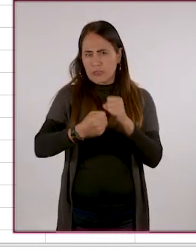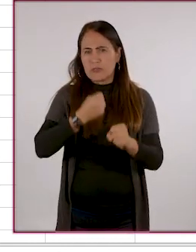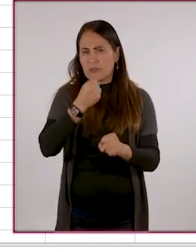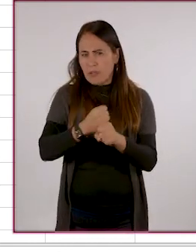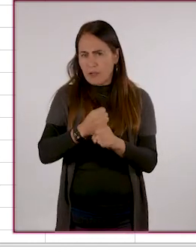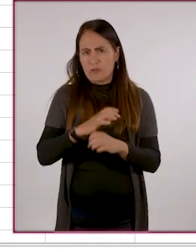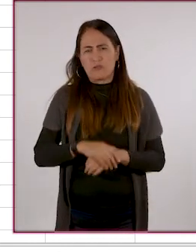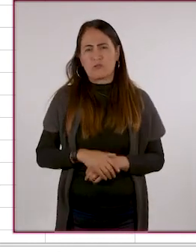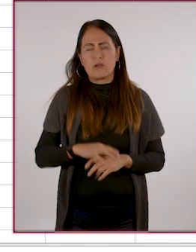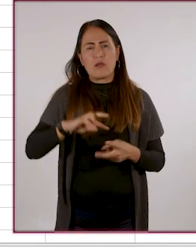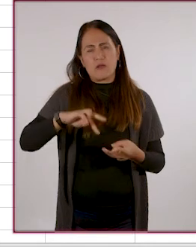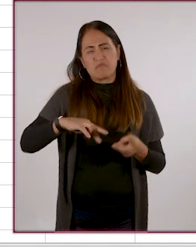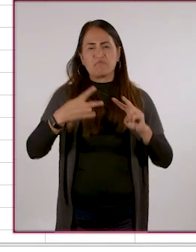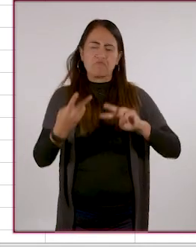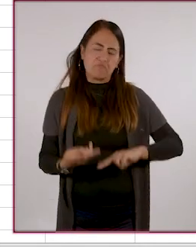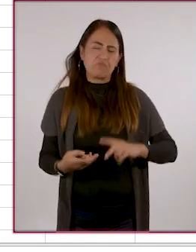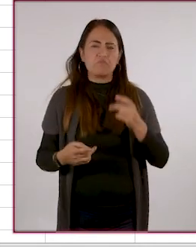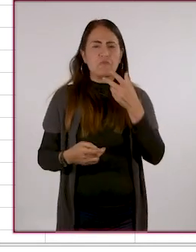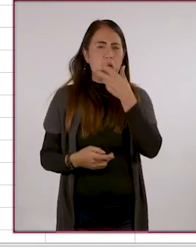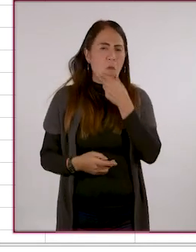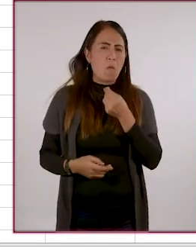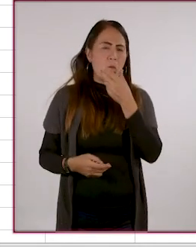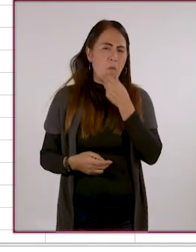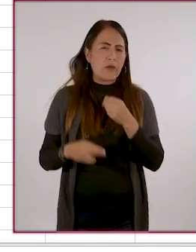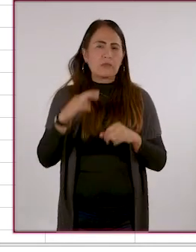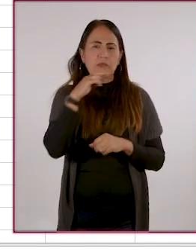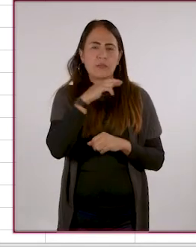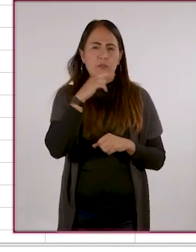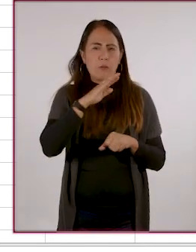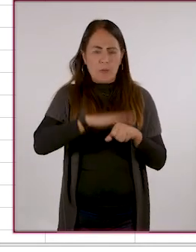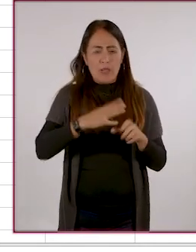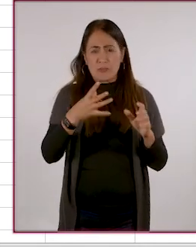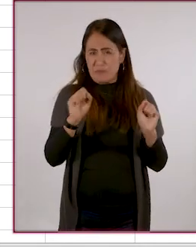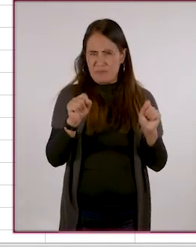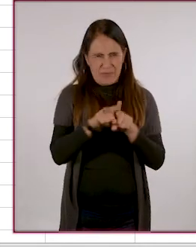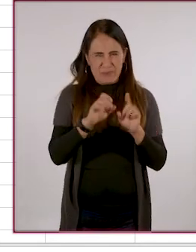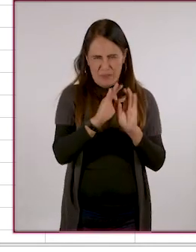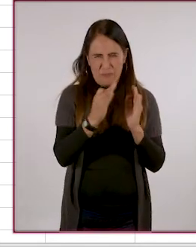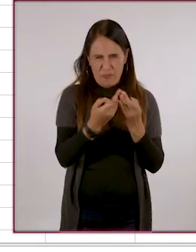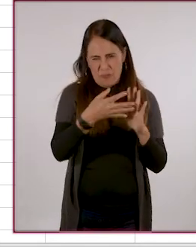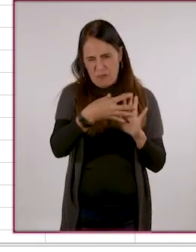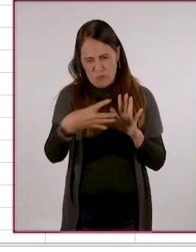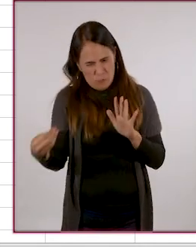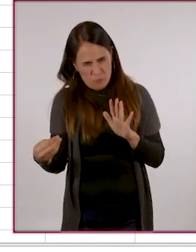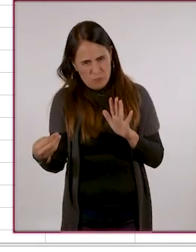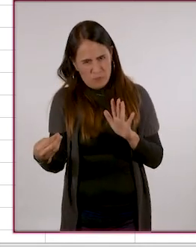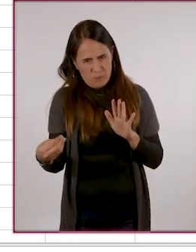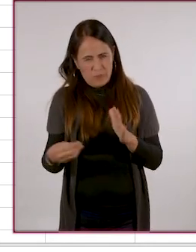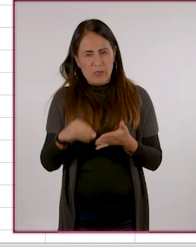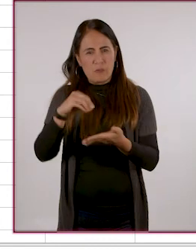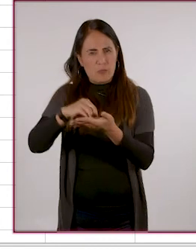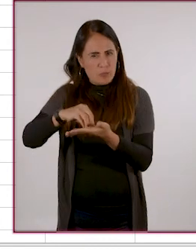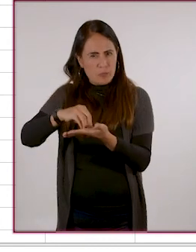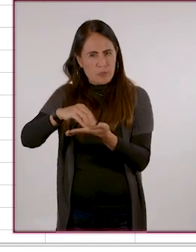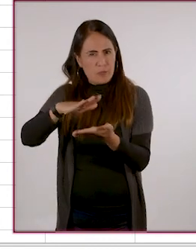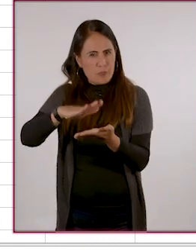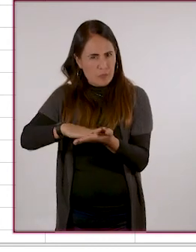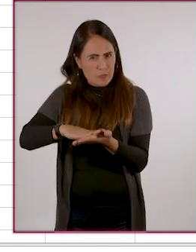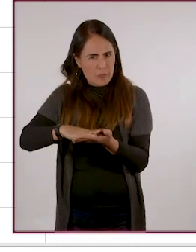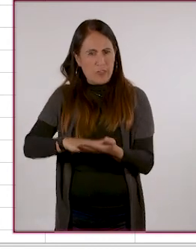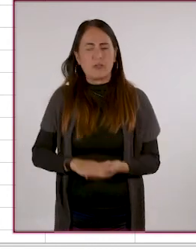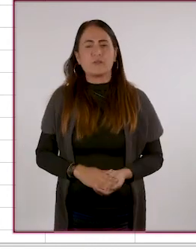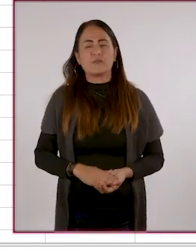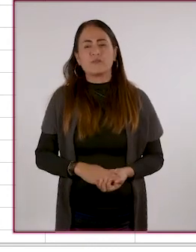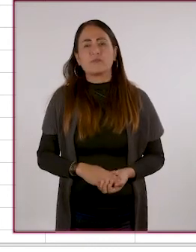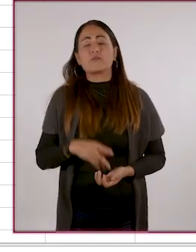años, ¿no? Si lo quiero hacer para masculino, podemos hacer algo más rápido. Podemos copiar la función,